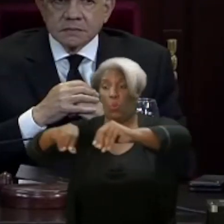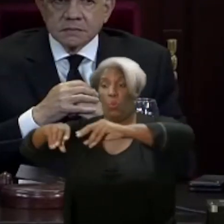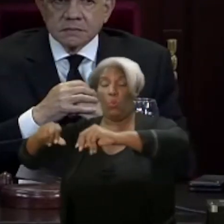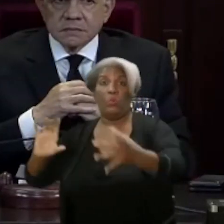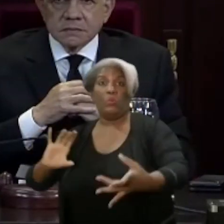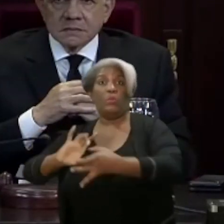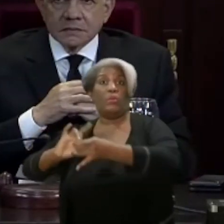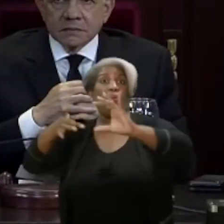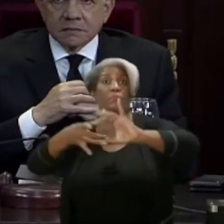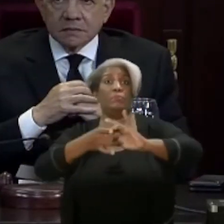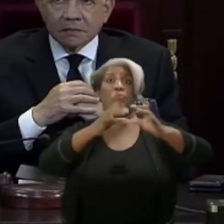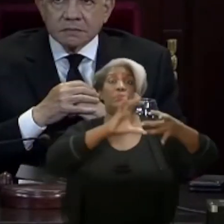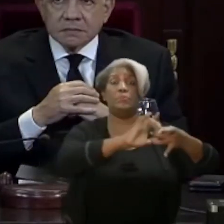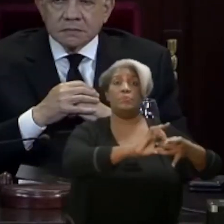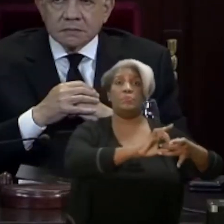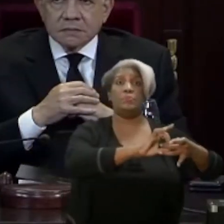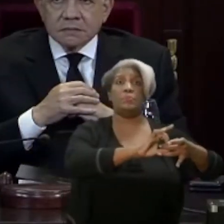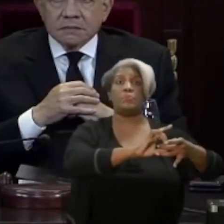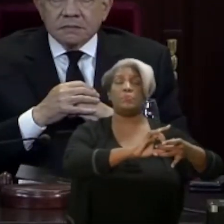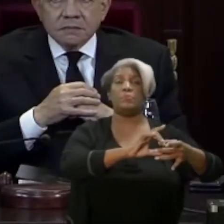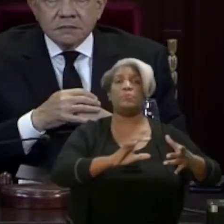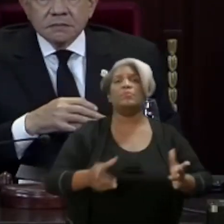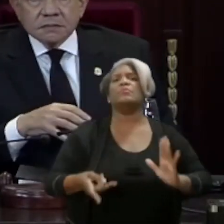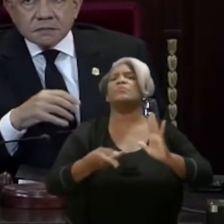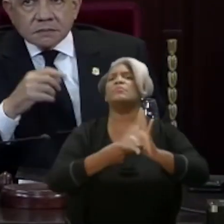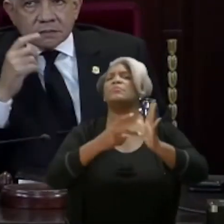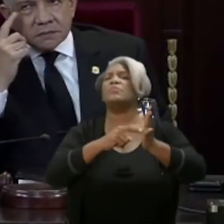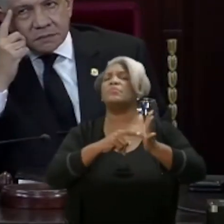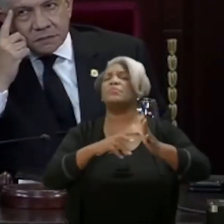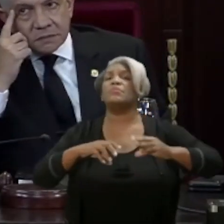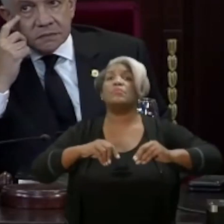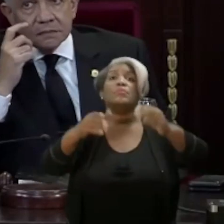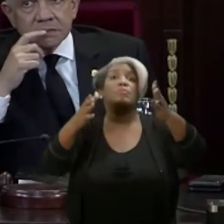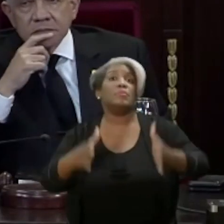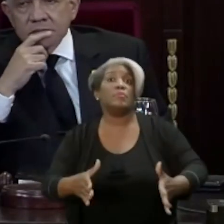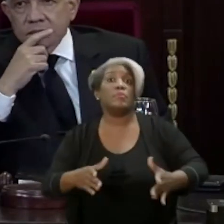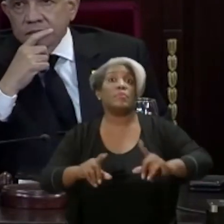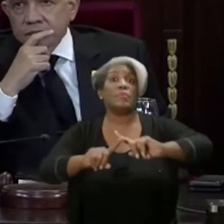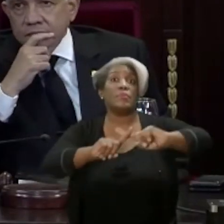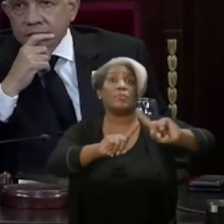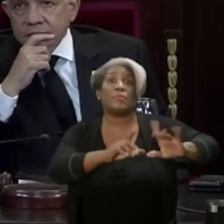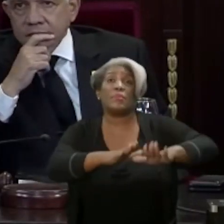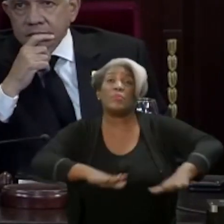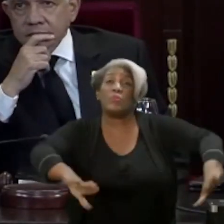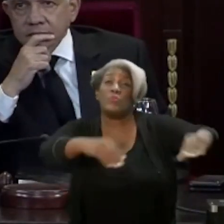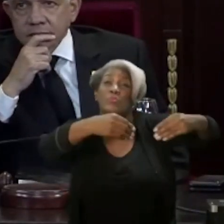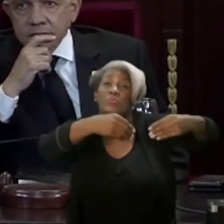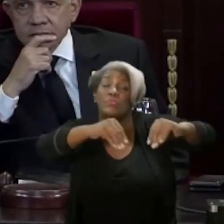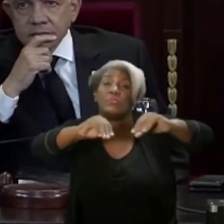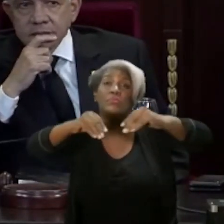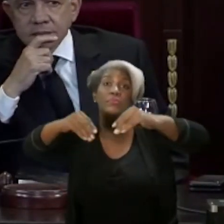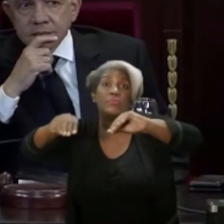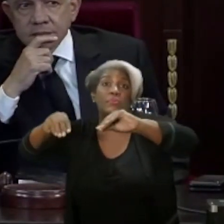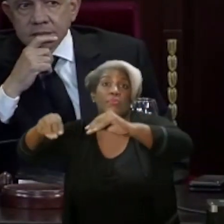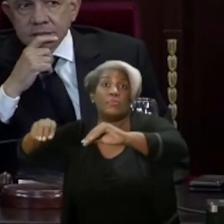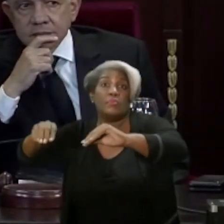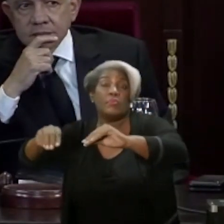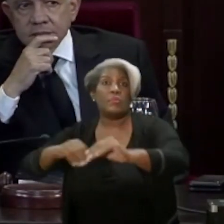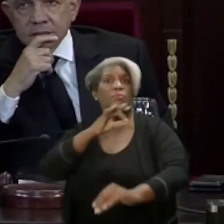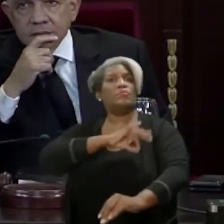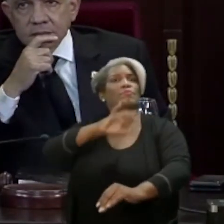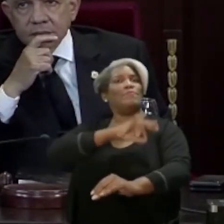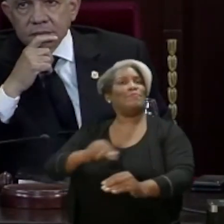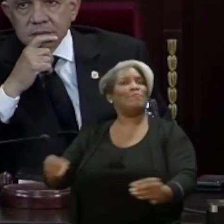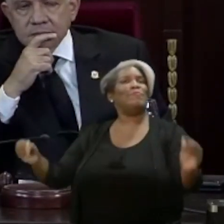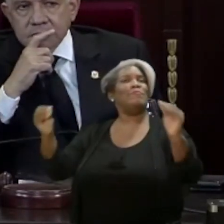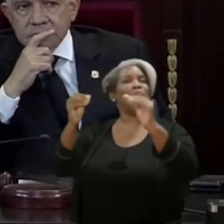encadenamiento agroindustrial, de manera que el productor tenga acceso a mercados de mayor valor y rentabilidad